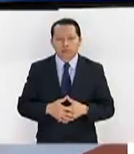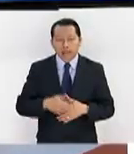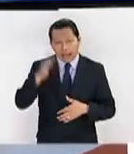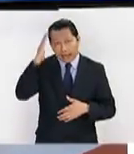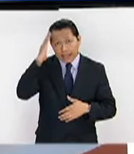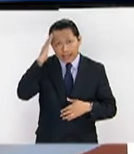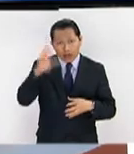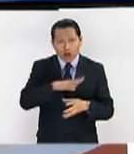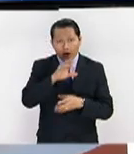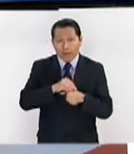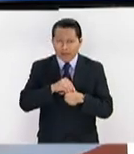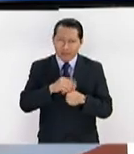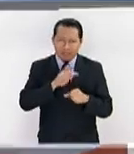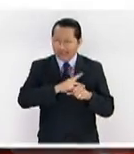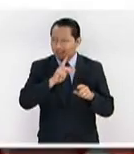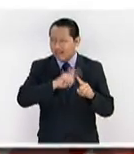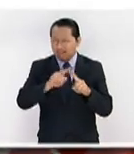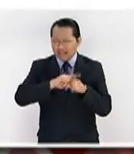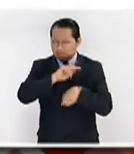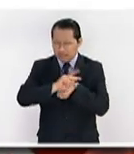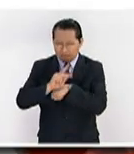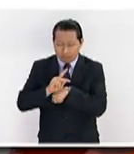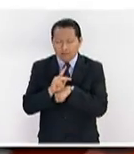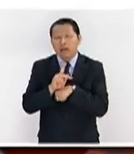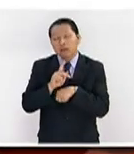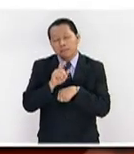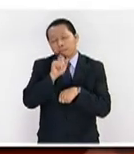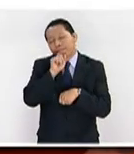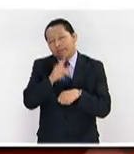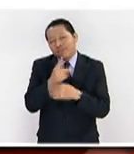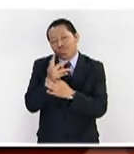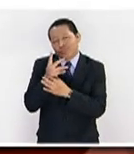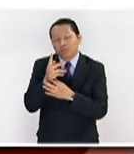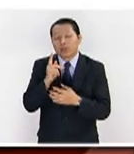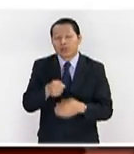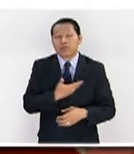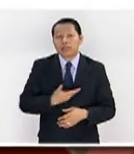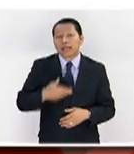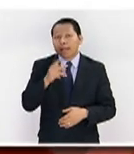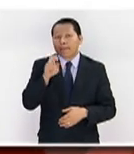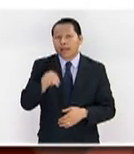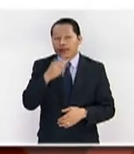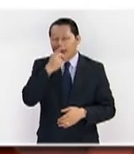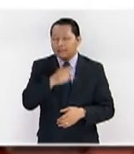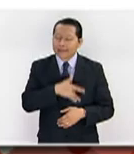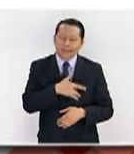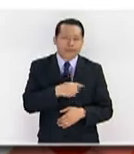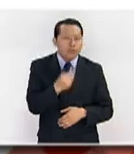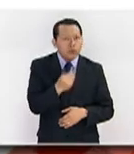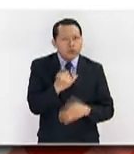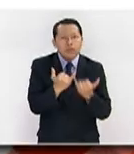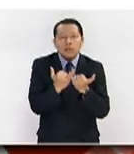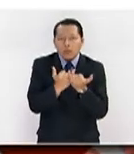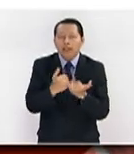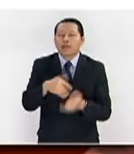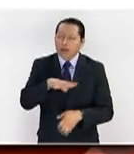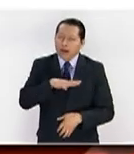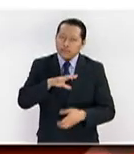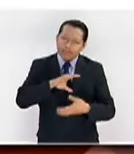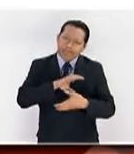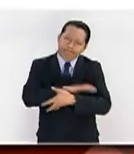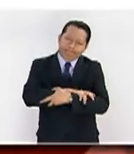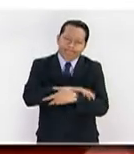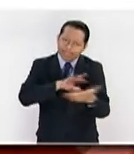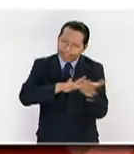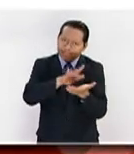Líderes de todo el mundo reaccionaron ante este terrible hecho. El presidente Enrique Peña Nieto lamentó el incidente y expresó su solidaridad a